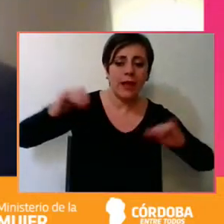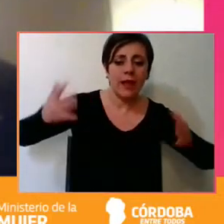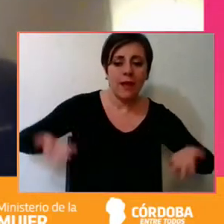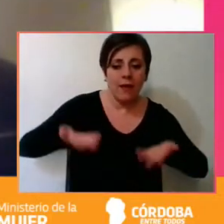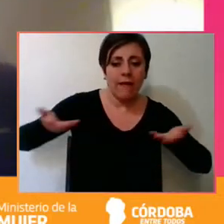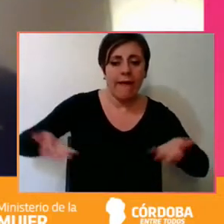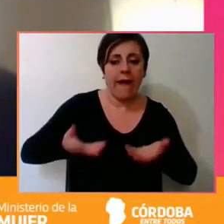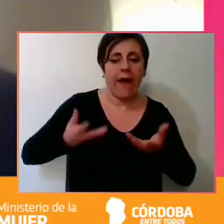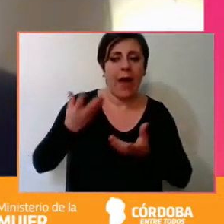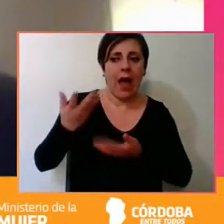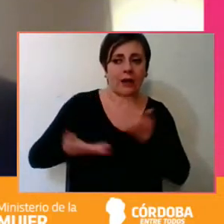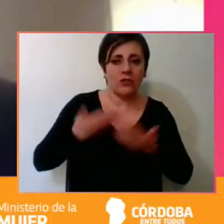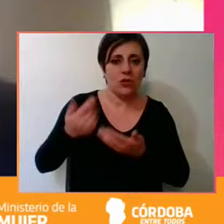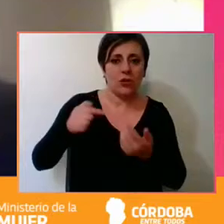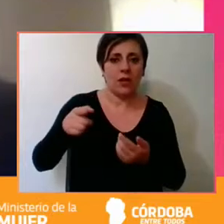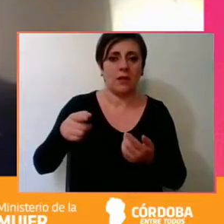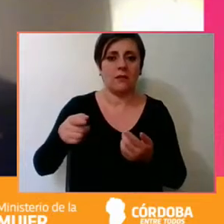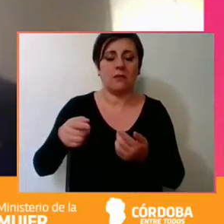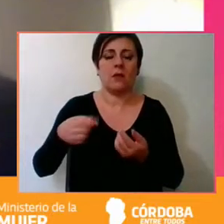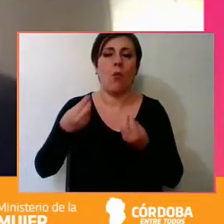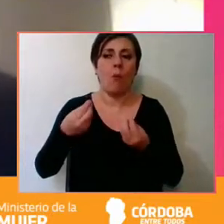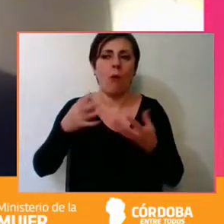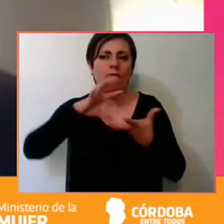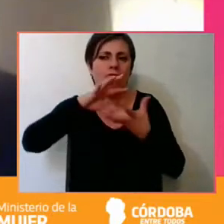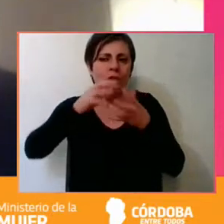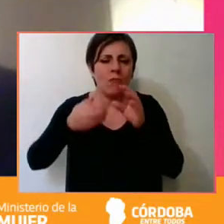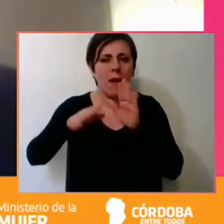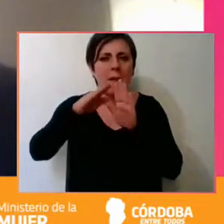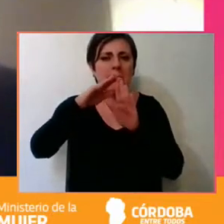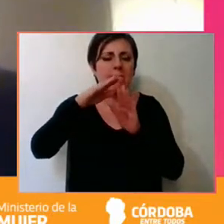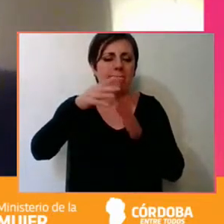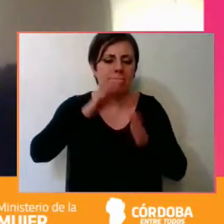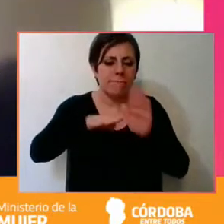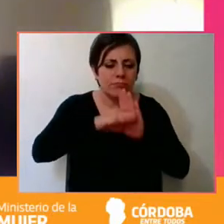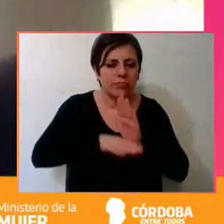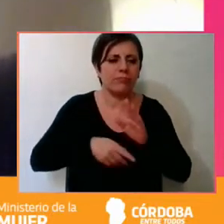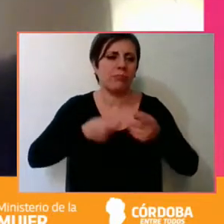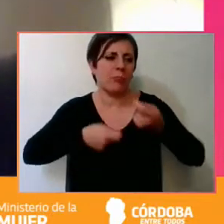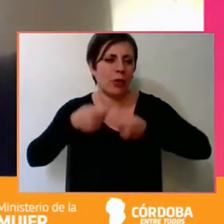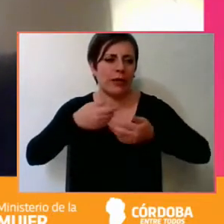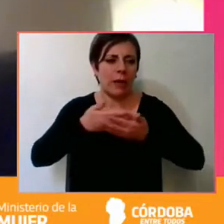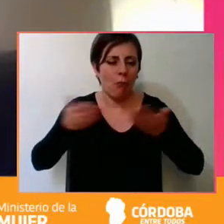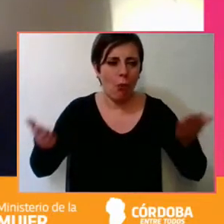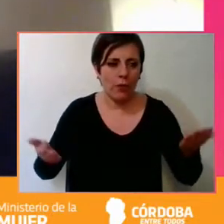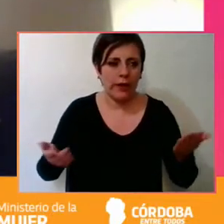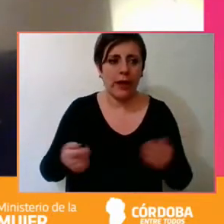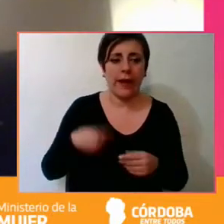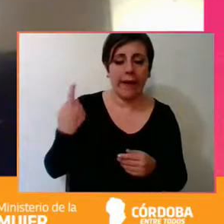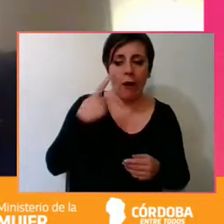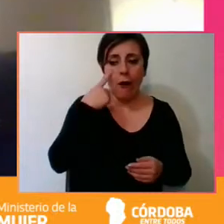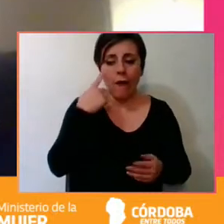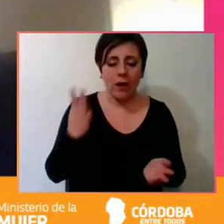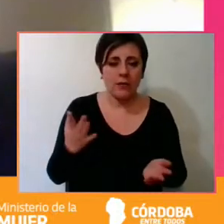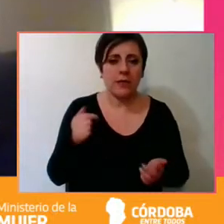que les ayuden a definir una política pública. En este sentido, la ONU Iberoamericana de Municipalistas viene